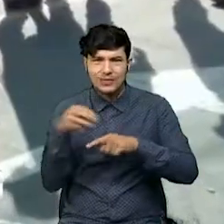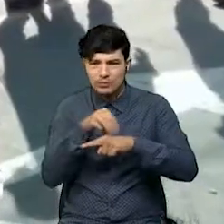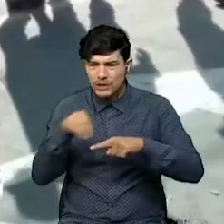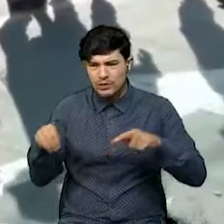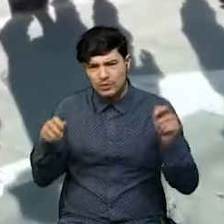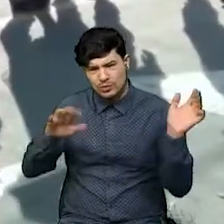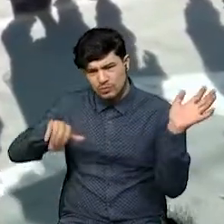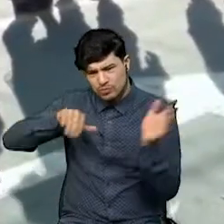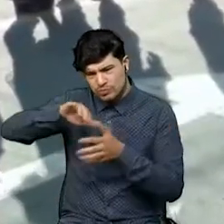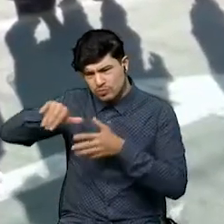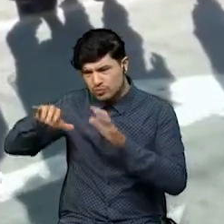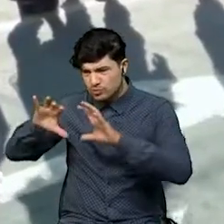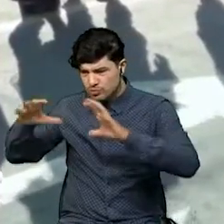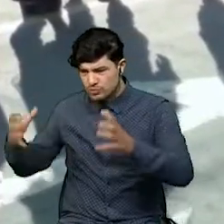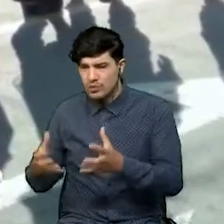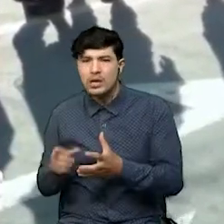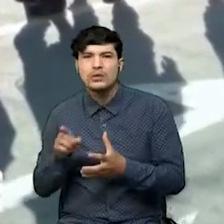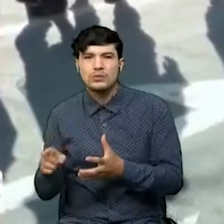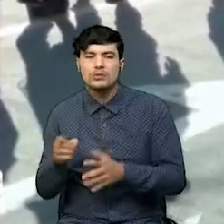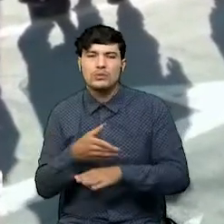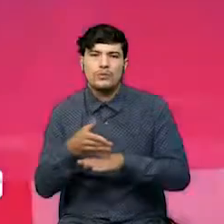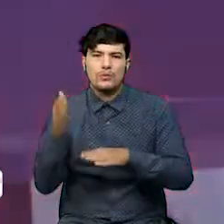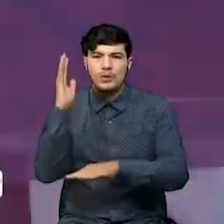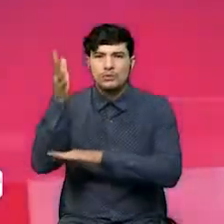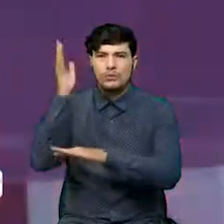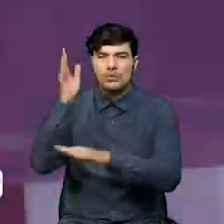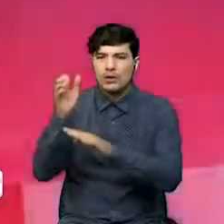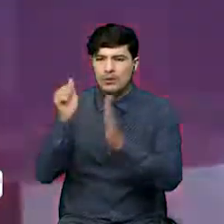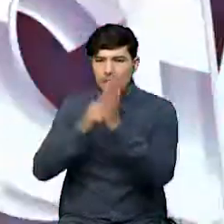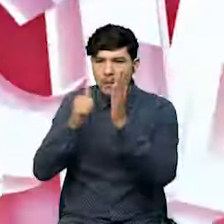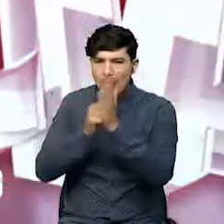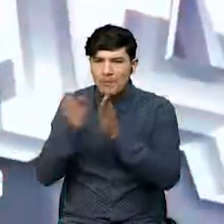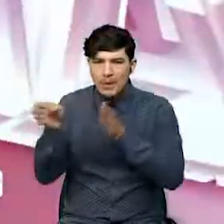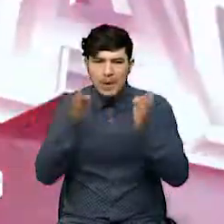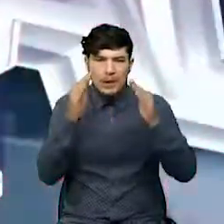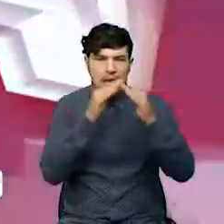concluyó con charlas ambientales puerta a puerta